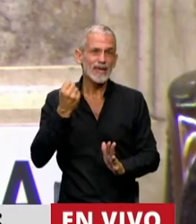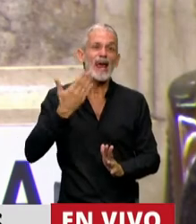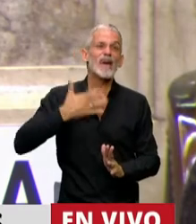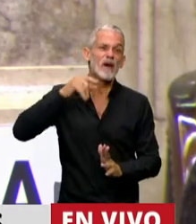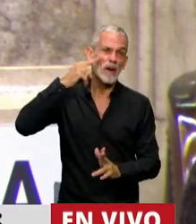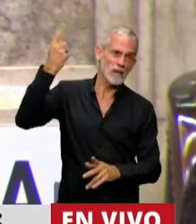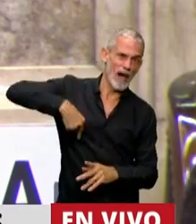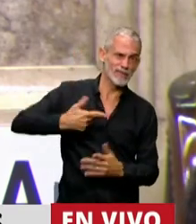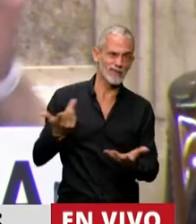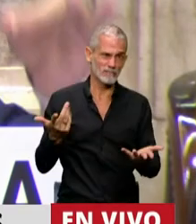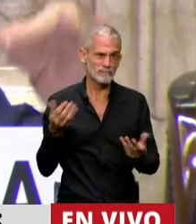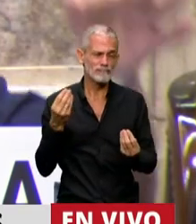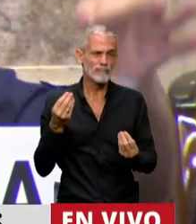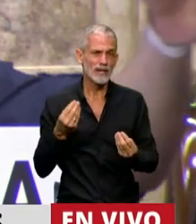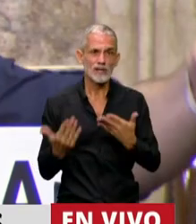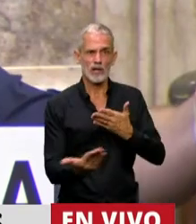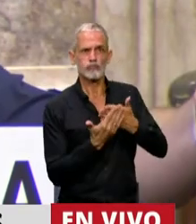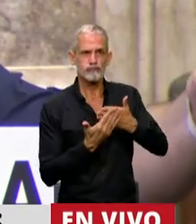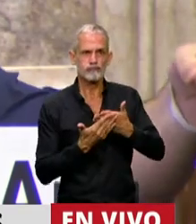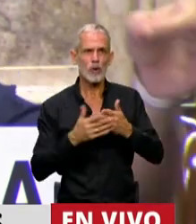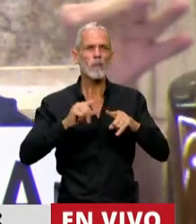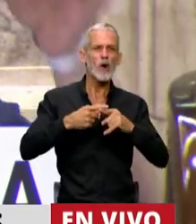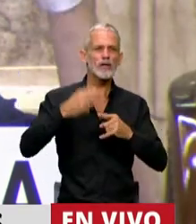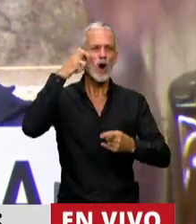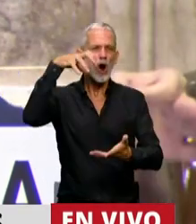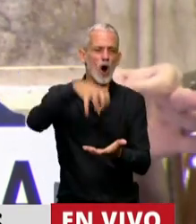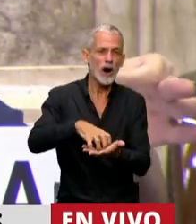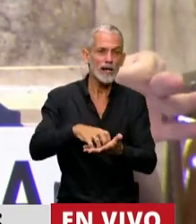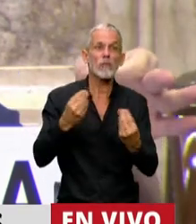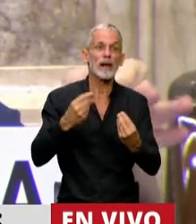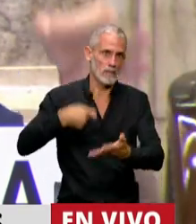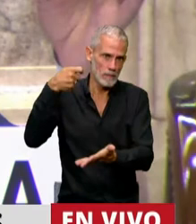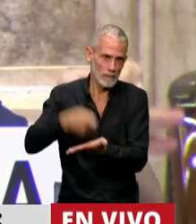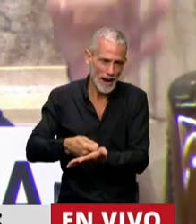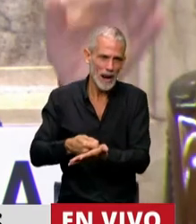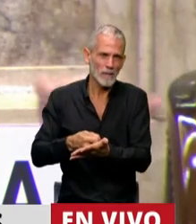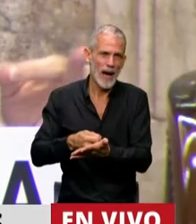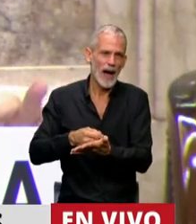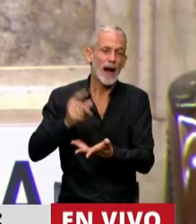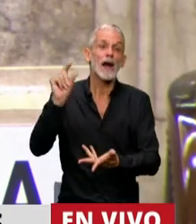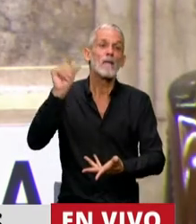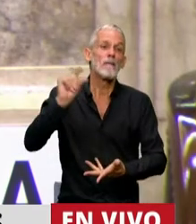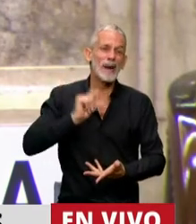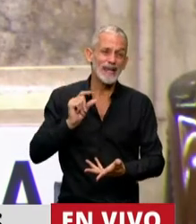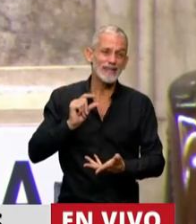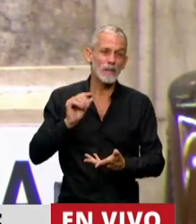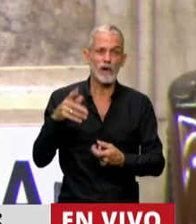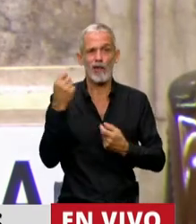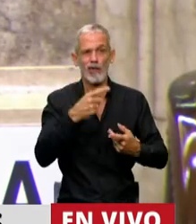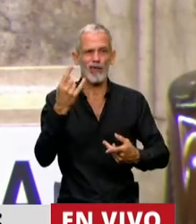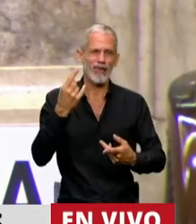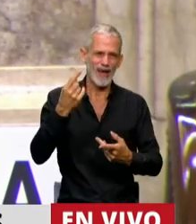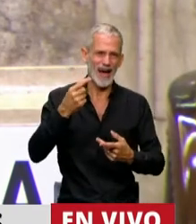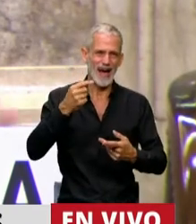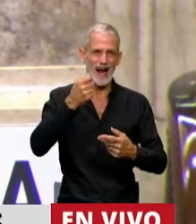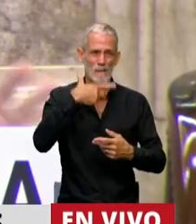Monetario Internacional, ¿no? Que es el aval de todo un régimen político para pagar el crédito fraudulento que le dio al gobierno de Mauricio